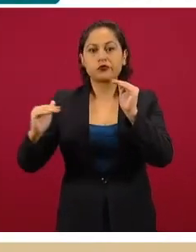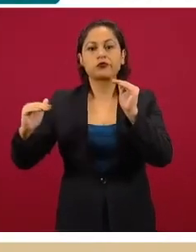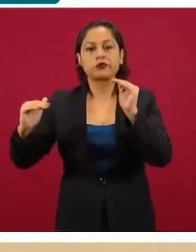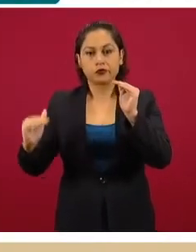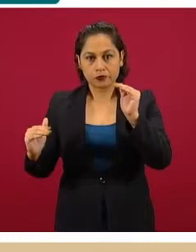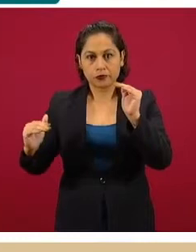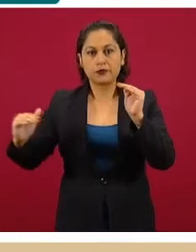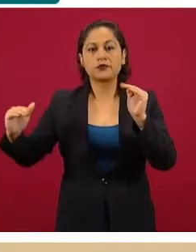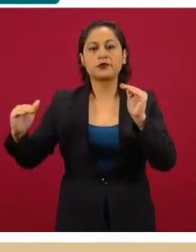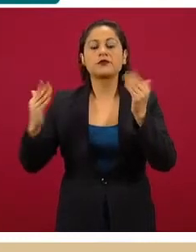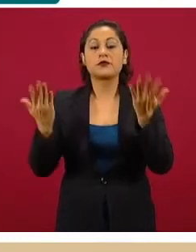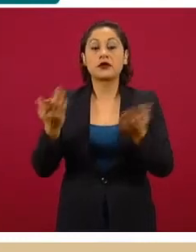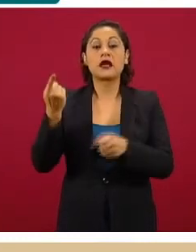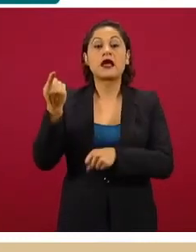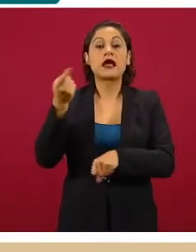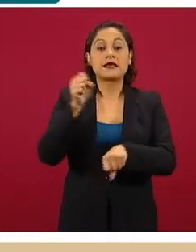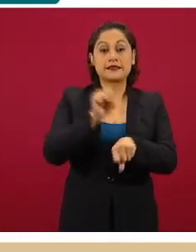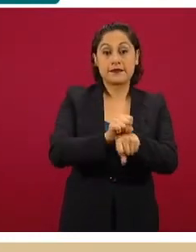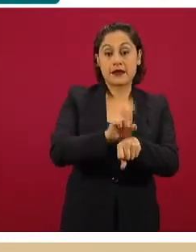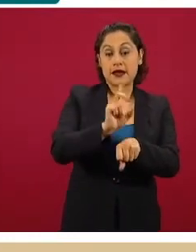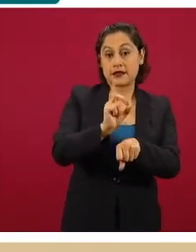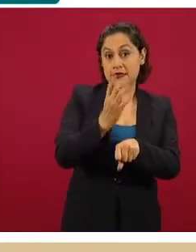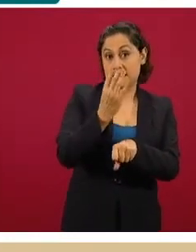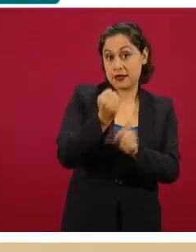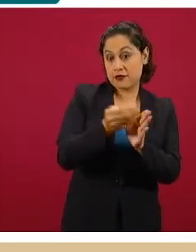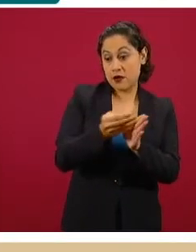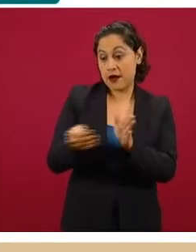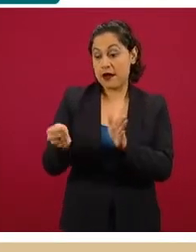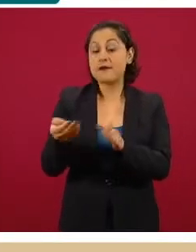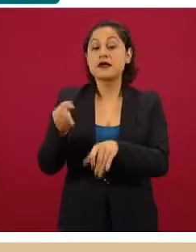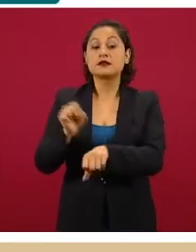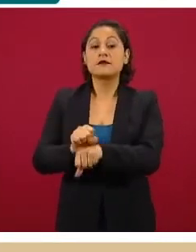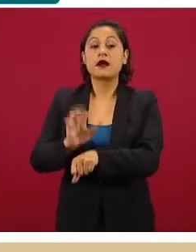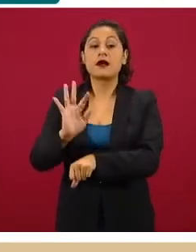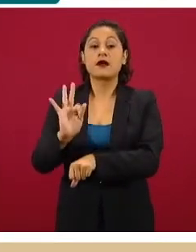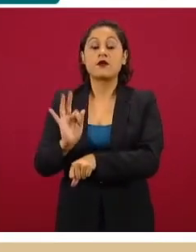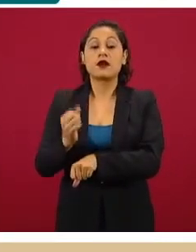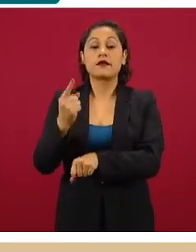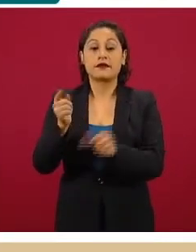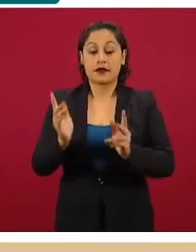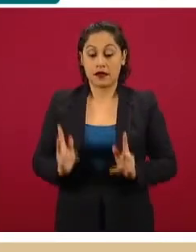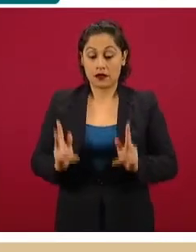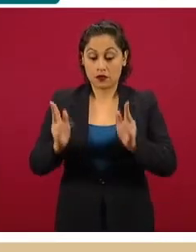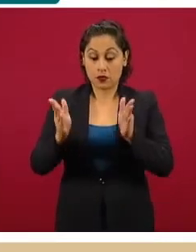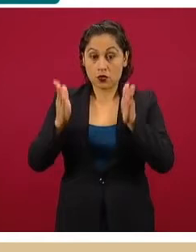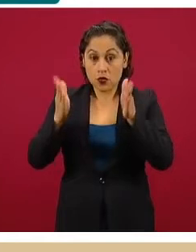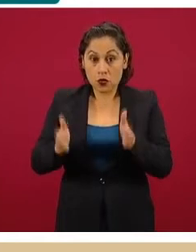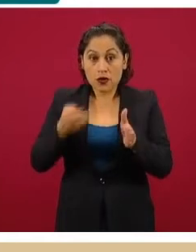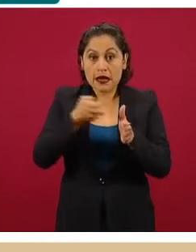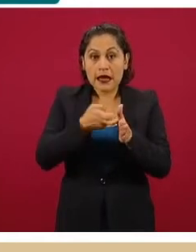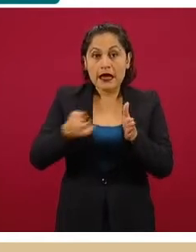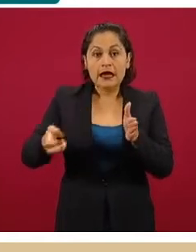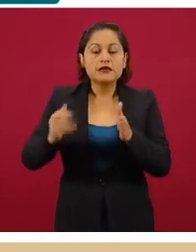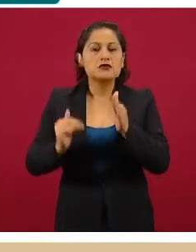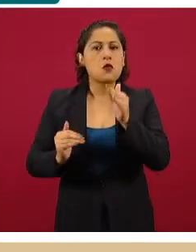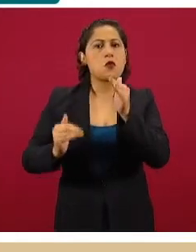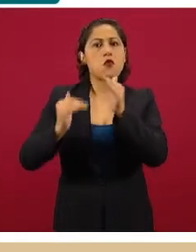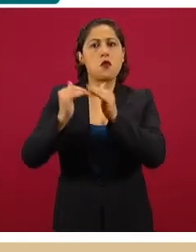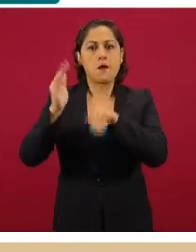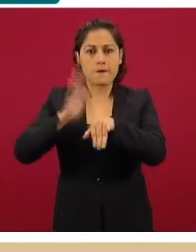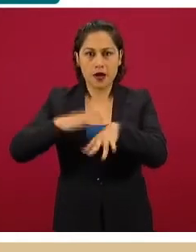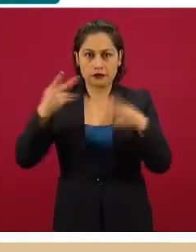y de la semana 39 a la 41 tuvimos un incremento en el número de casos. Posteriormente, de